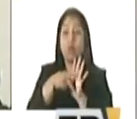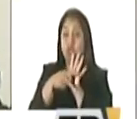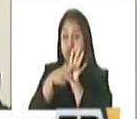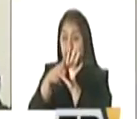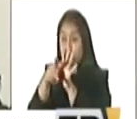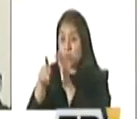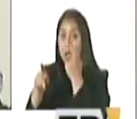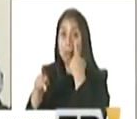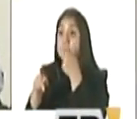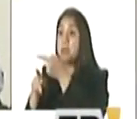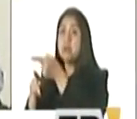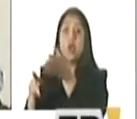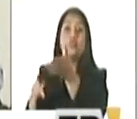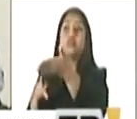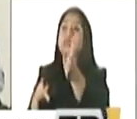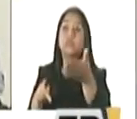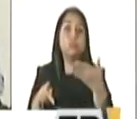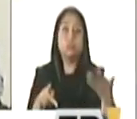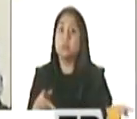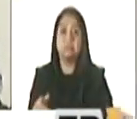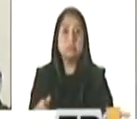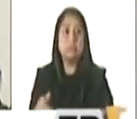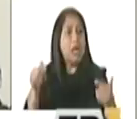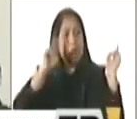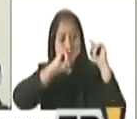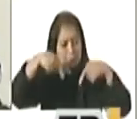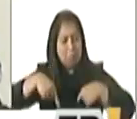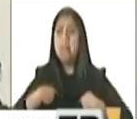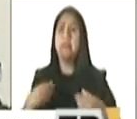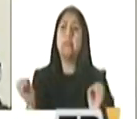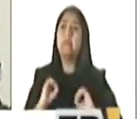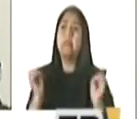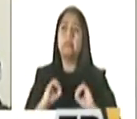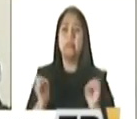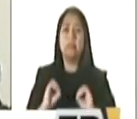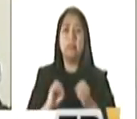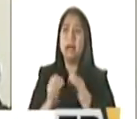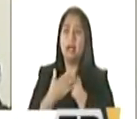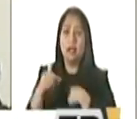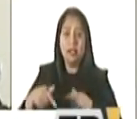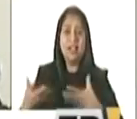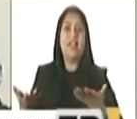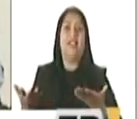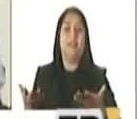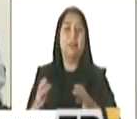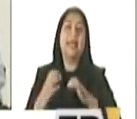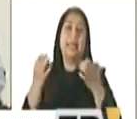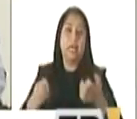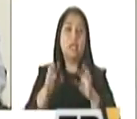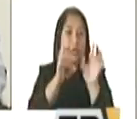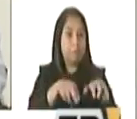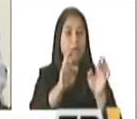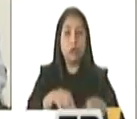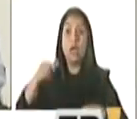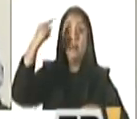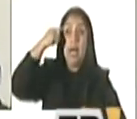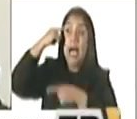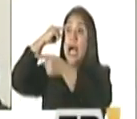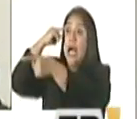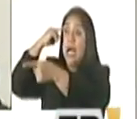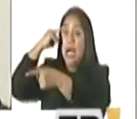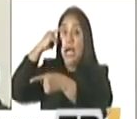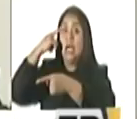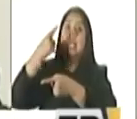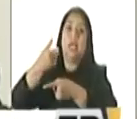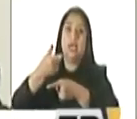dijeron, aquí no hay ni uno y no ha habido ni uno con coronavirus. Sin embargo, mucha gente creyó que lo que decía